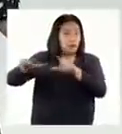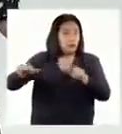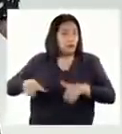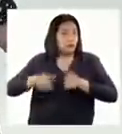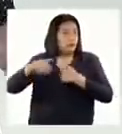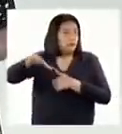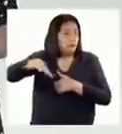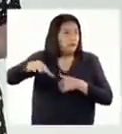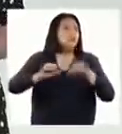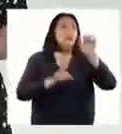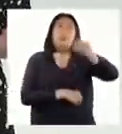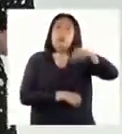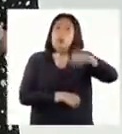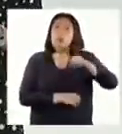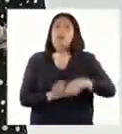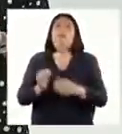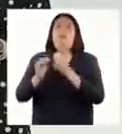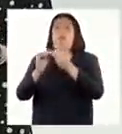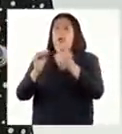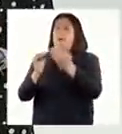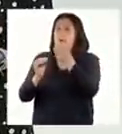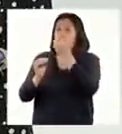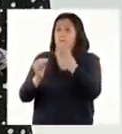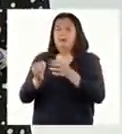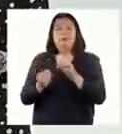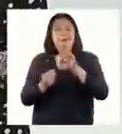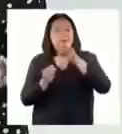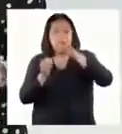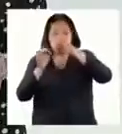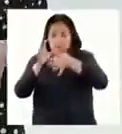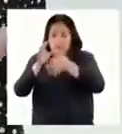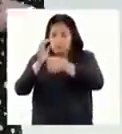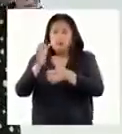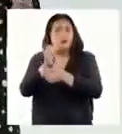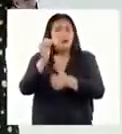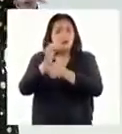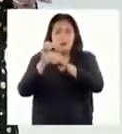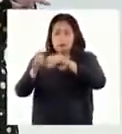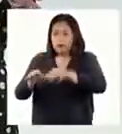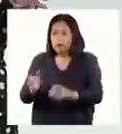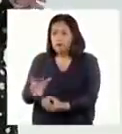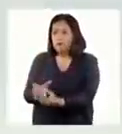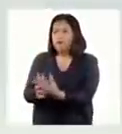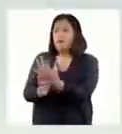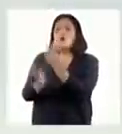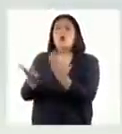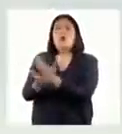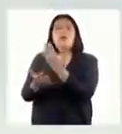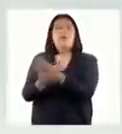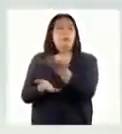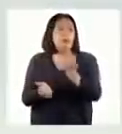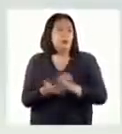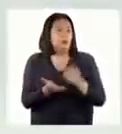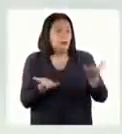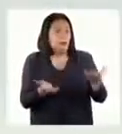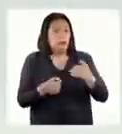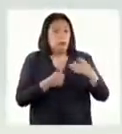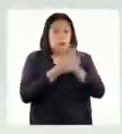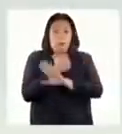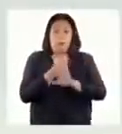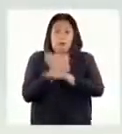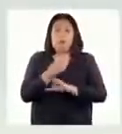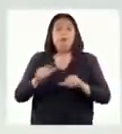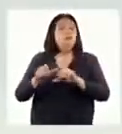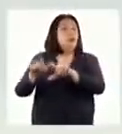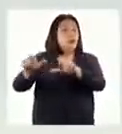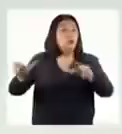Claro que lo es. Al comer frutas ayuda a dispersar semillas en su excremento, con lo que crecerán nuevas plantas. Si los protegemos,